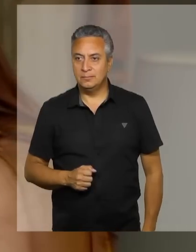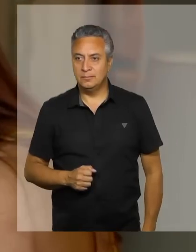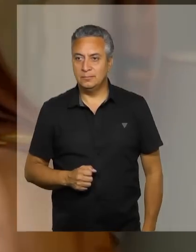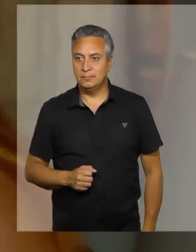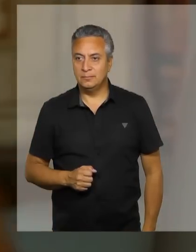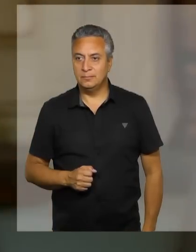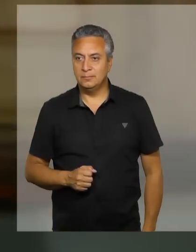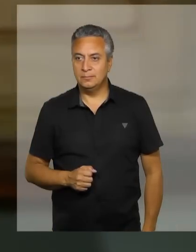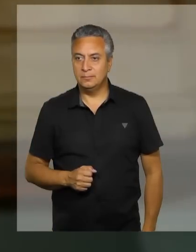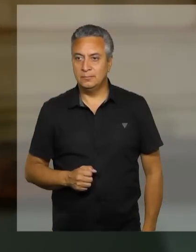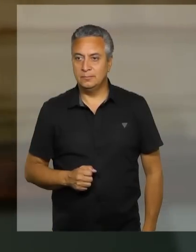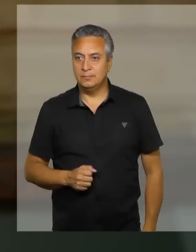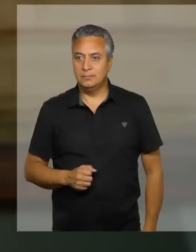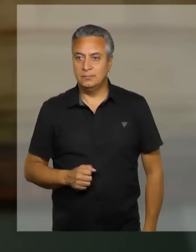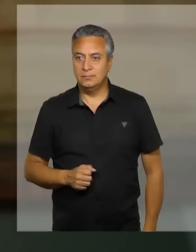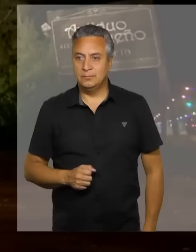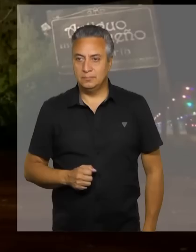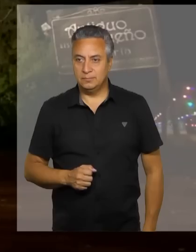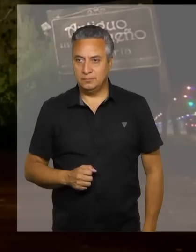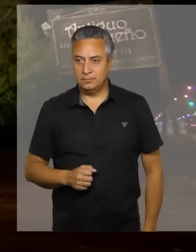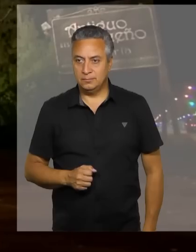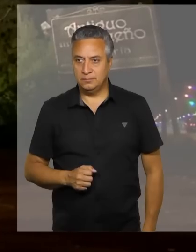ti.